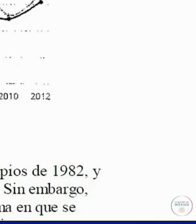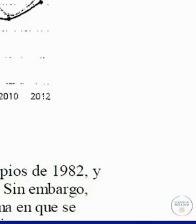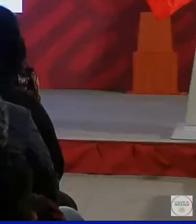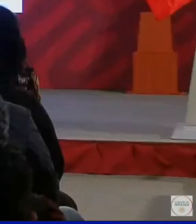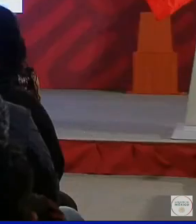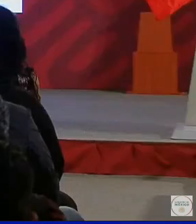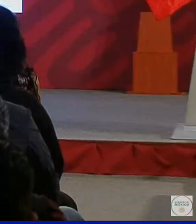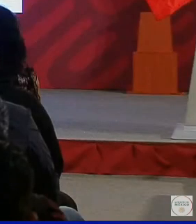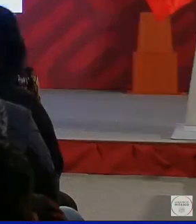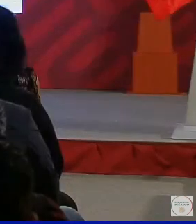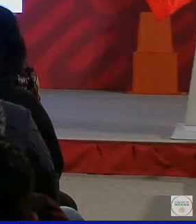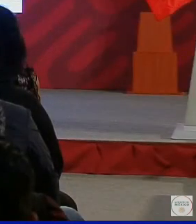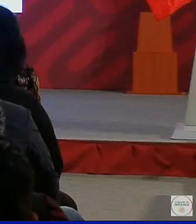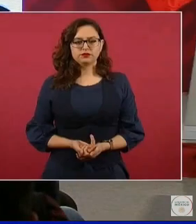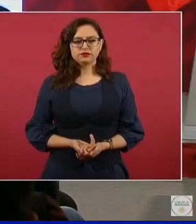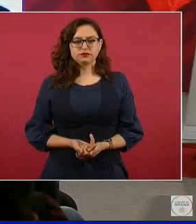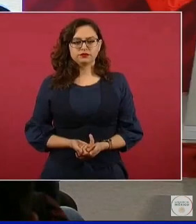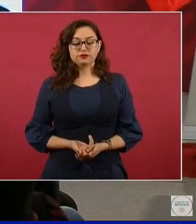utiliza en un trabajo